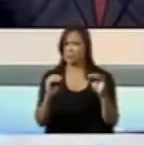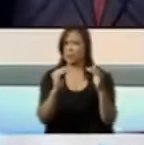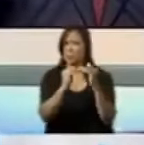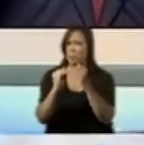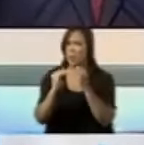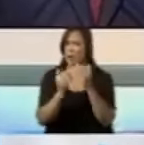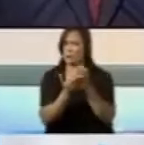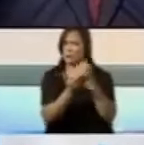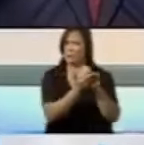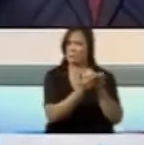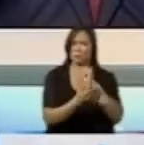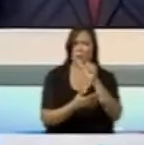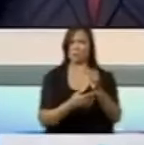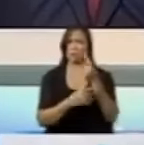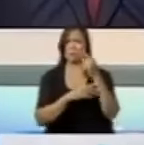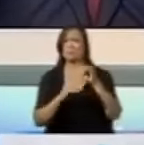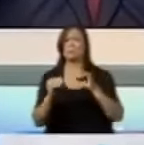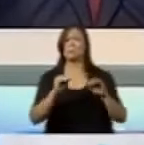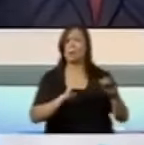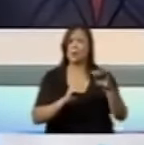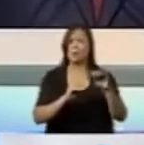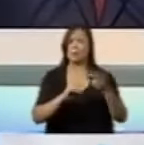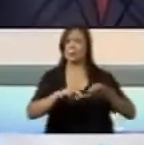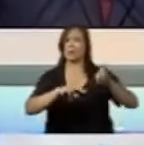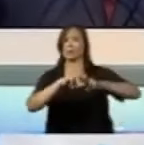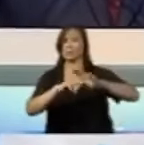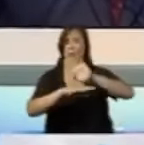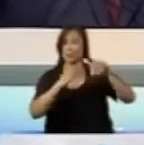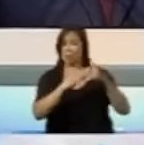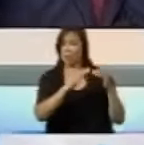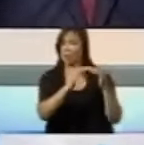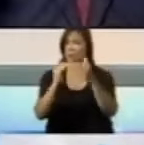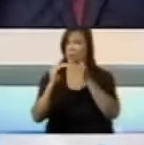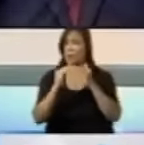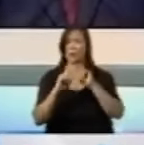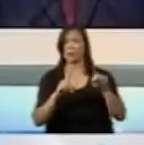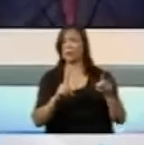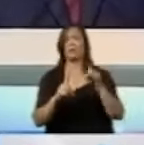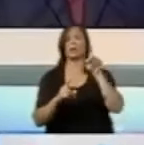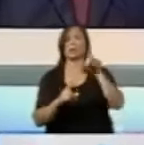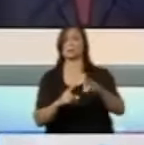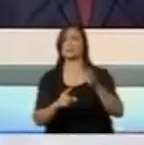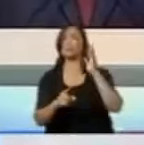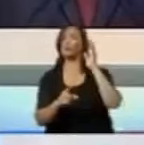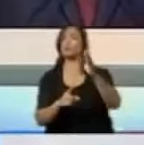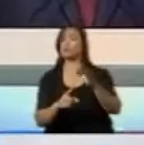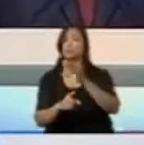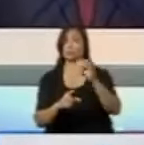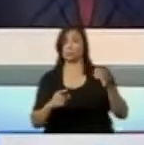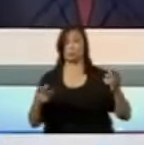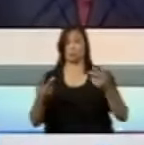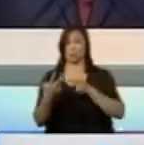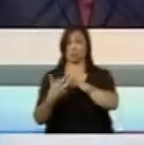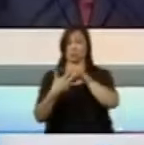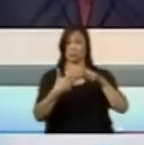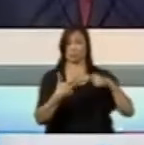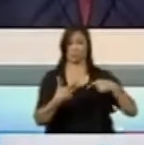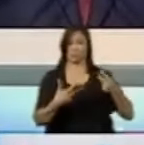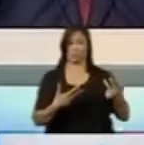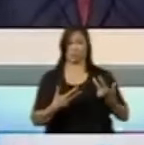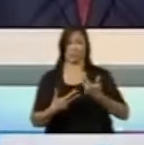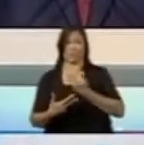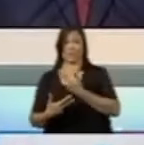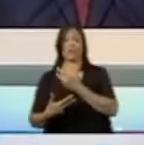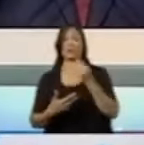consiguiente, tampoco es generador de movilidad social ascendente para todos. Creo que el gran reto que tenemos por delante, todo lo que estamos aquí, es encontrar